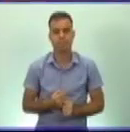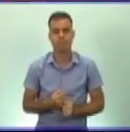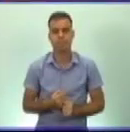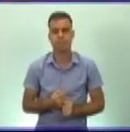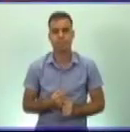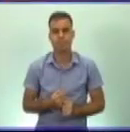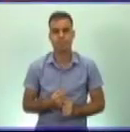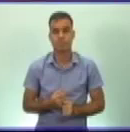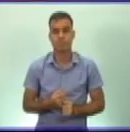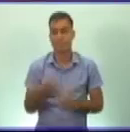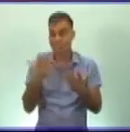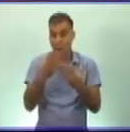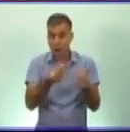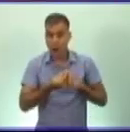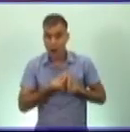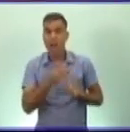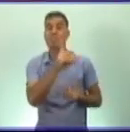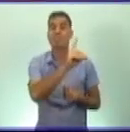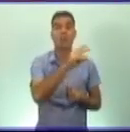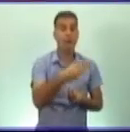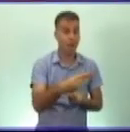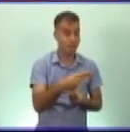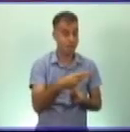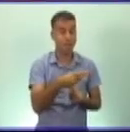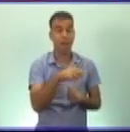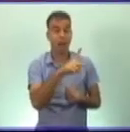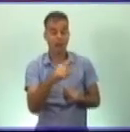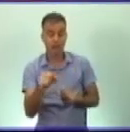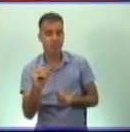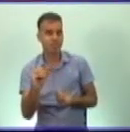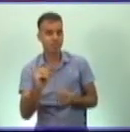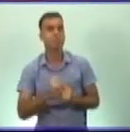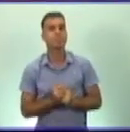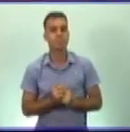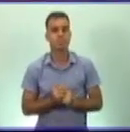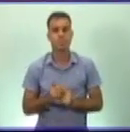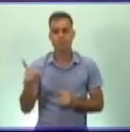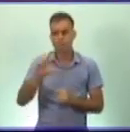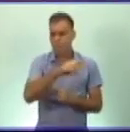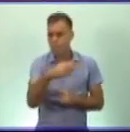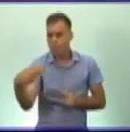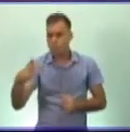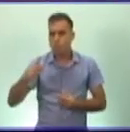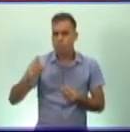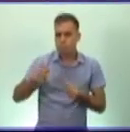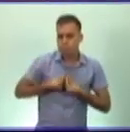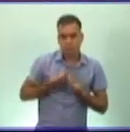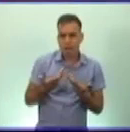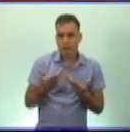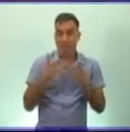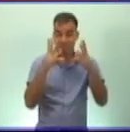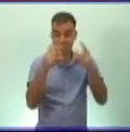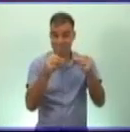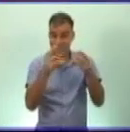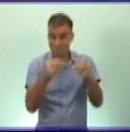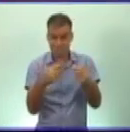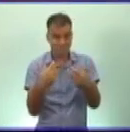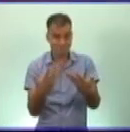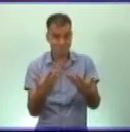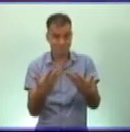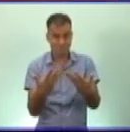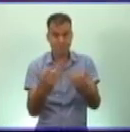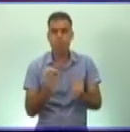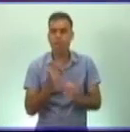ecuaciones químicas nos brindan información cualitativa y cuantitativa. Desde el punto de vista cualitativo, recuerden que nos está